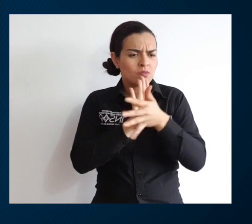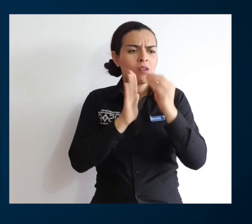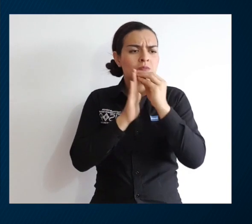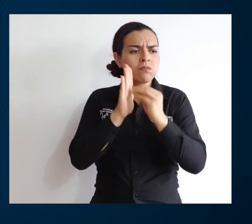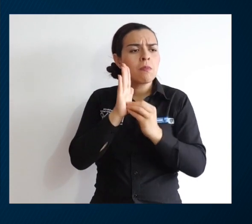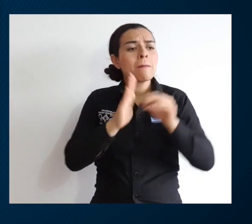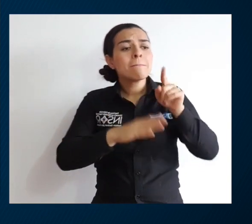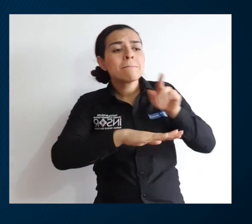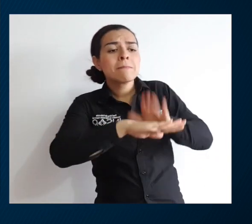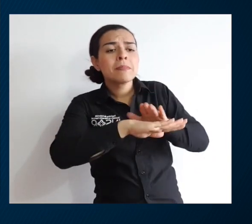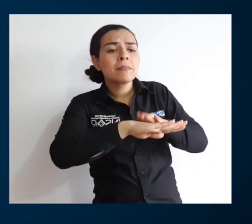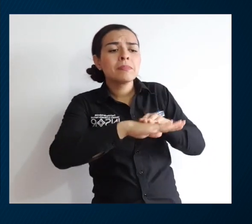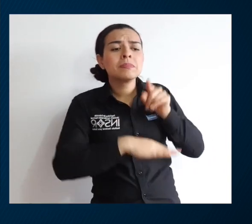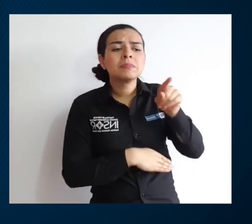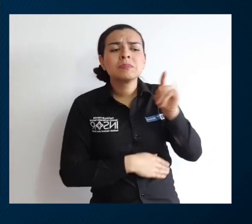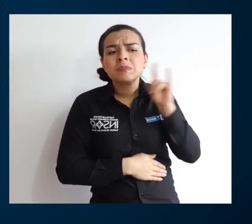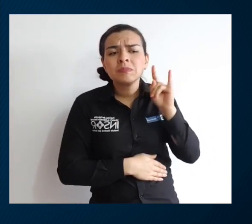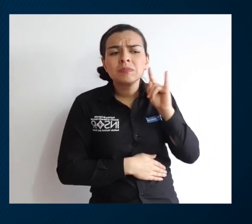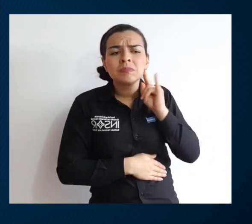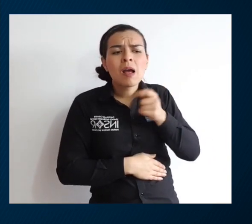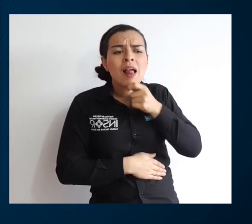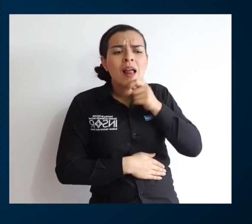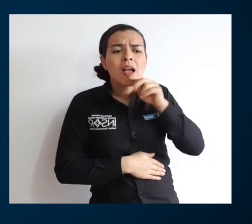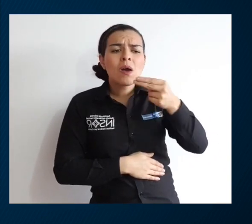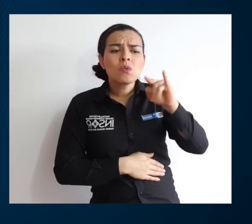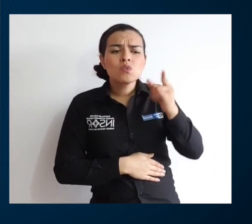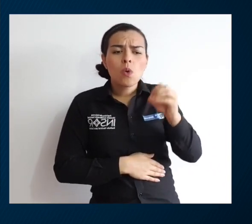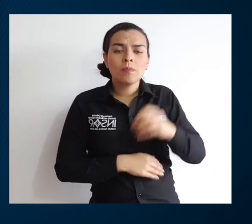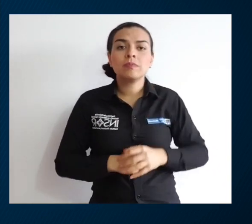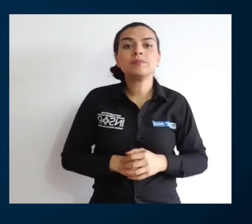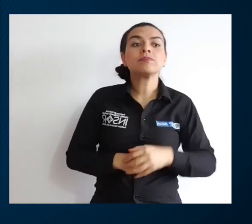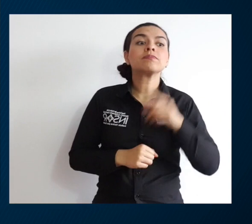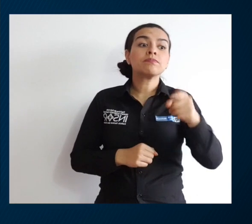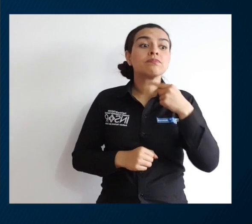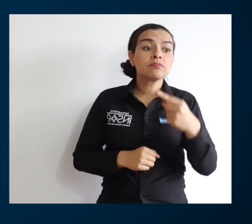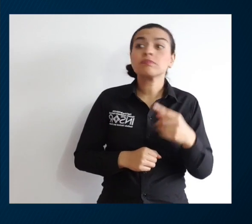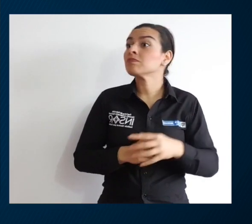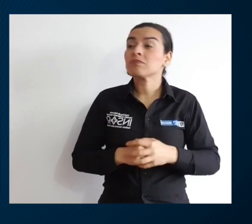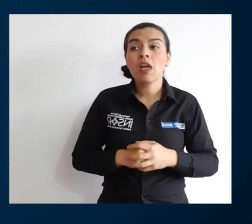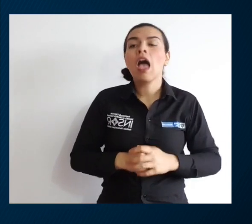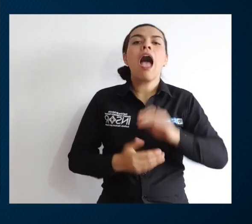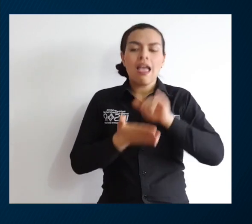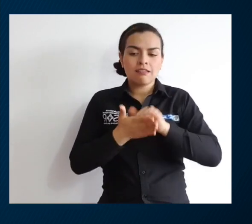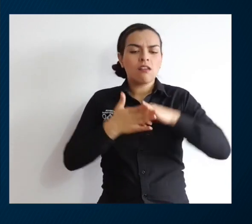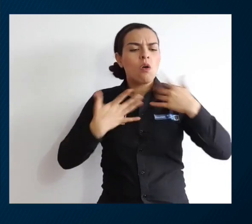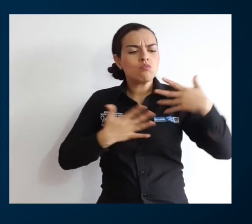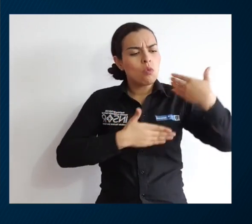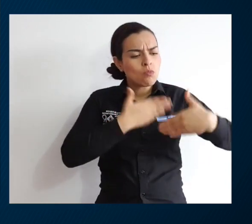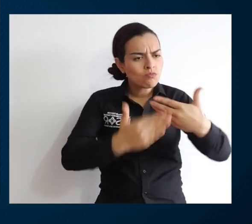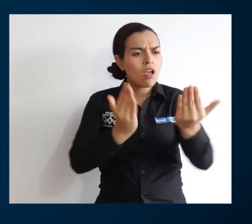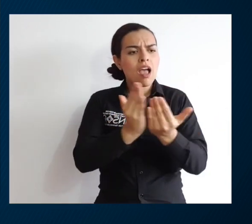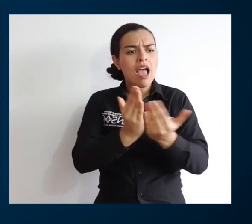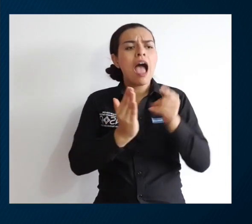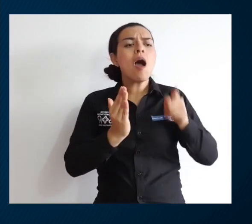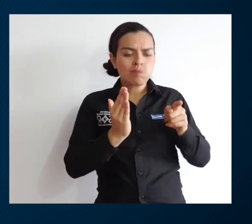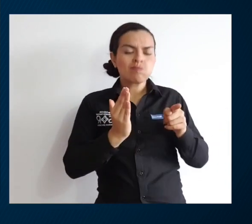colgados todos los materiales educativos y a través de ese blog se hace toda la retroalimentación a los estudiantes que puedan acceder a eso. Y